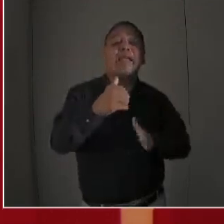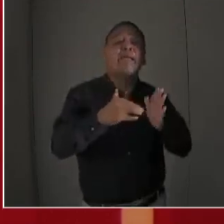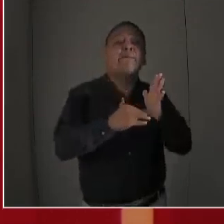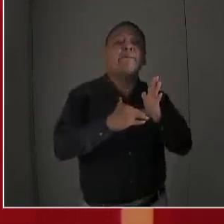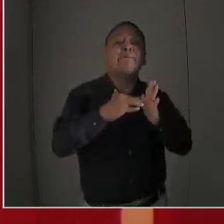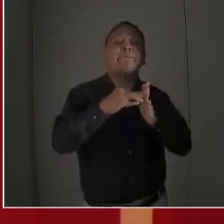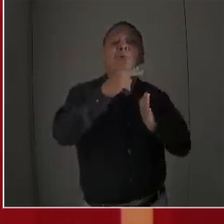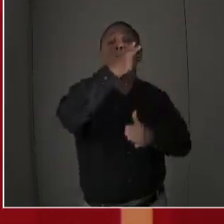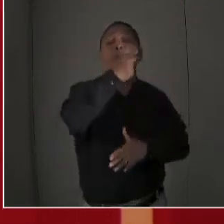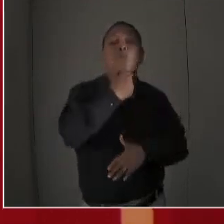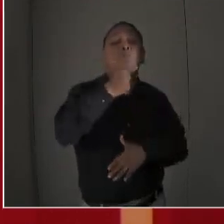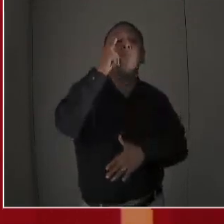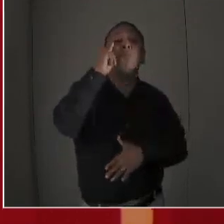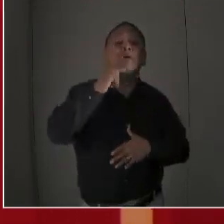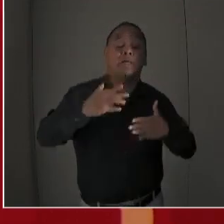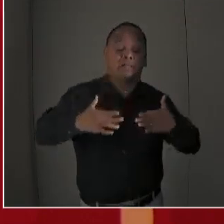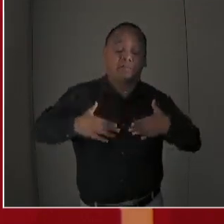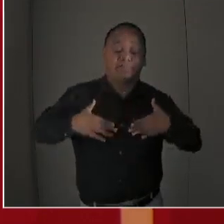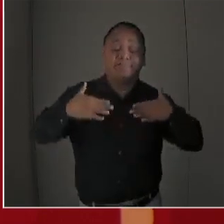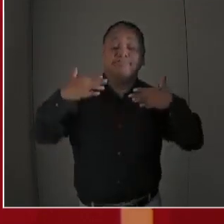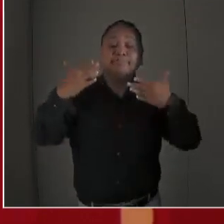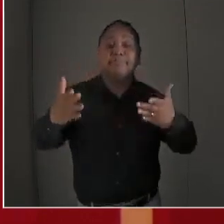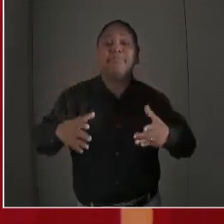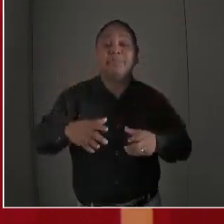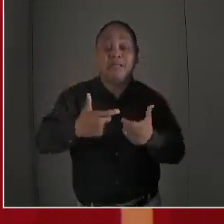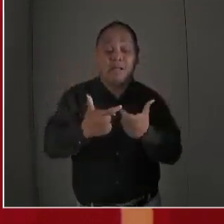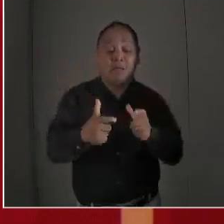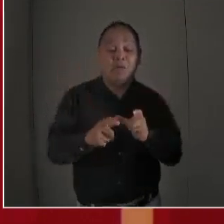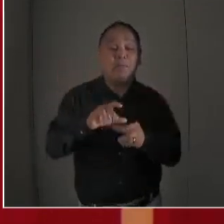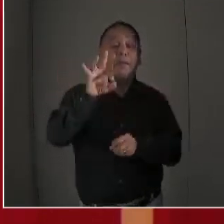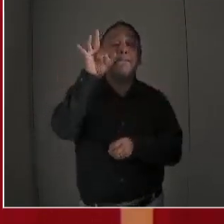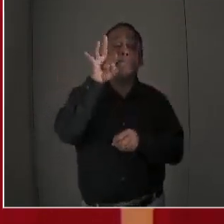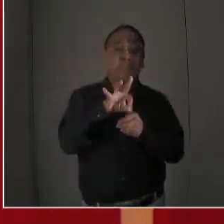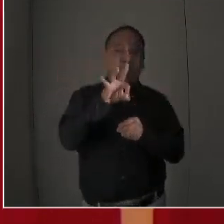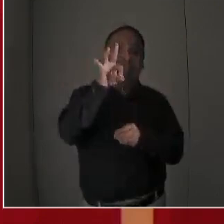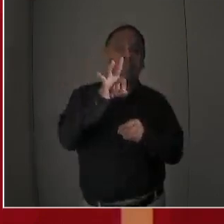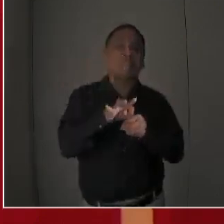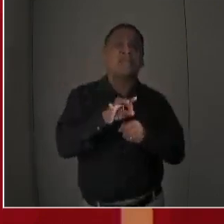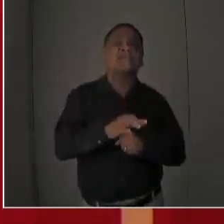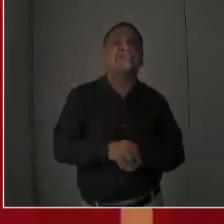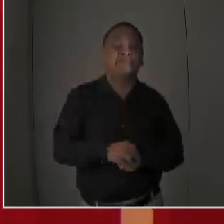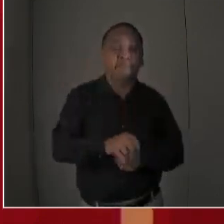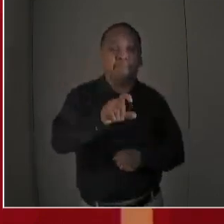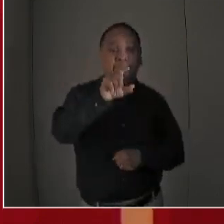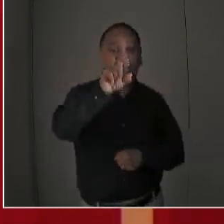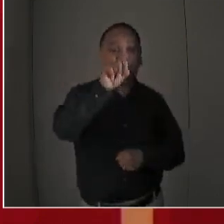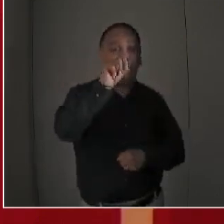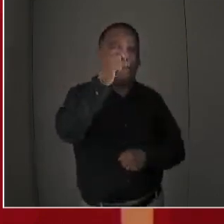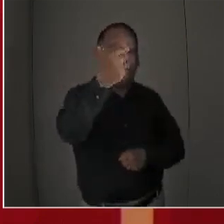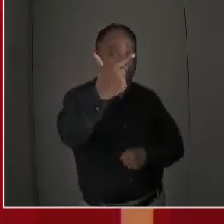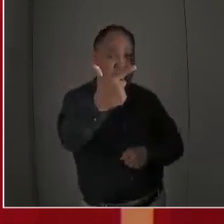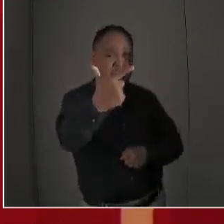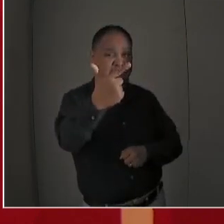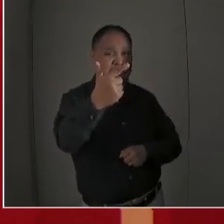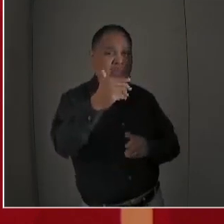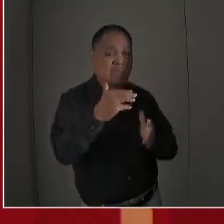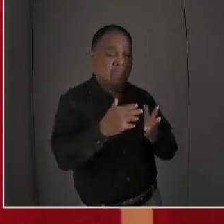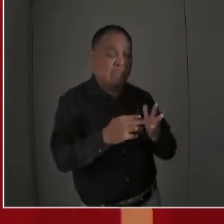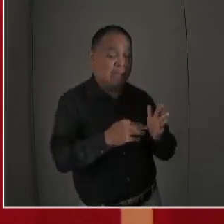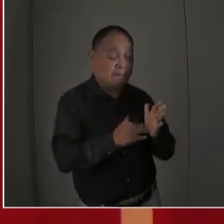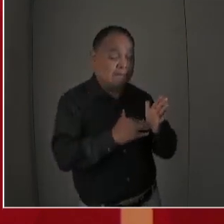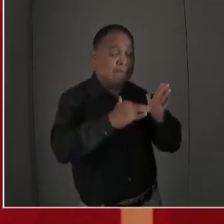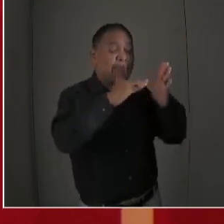y hombres confían y votaron por nuestro proyecto. 27 millones si hablamos